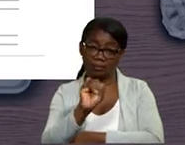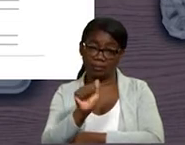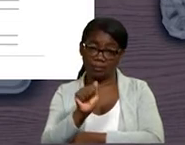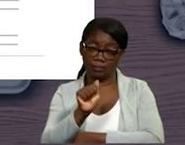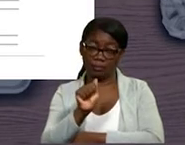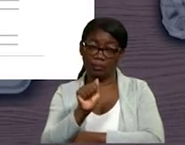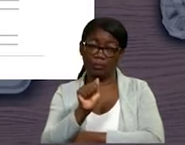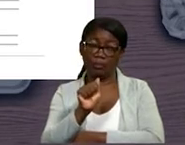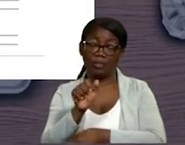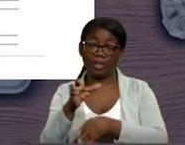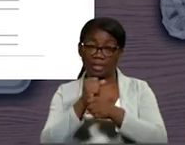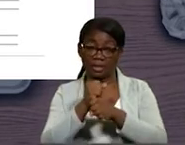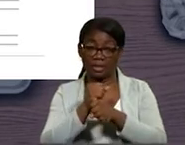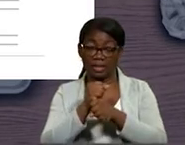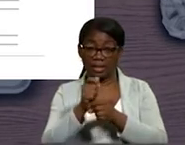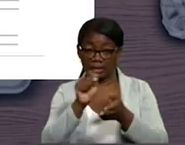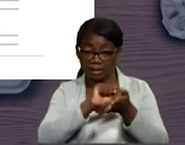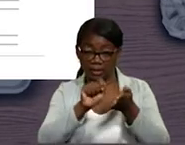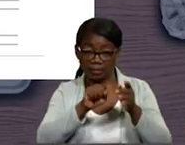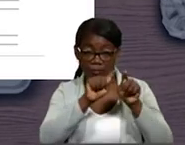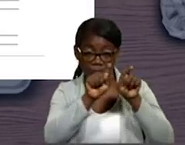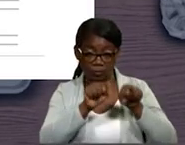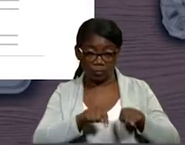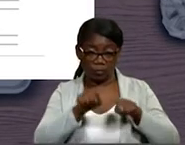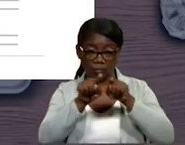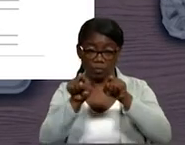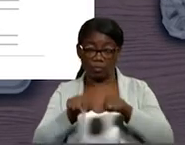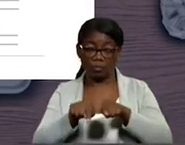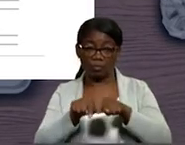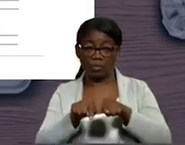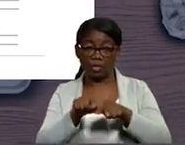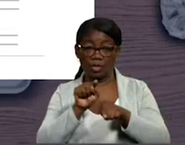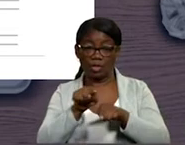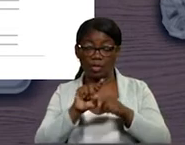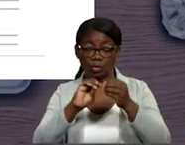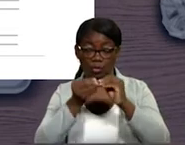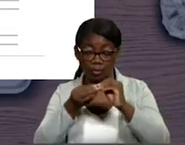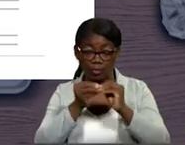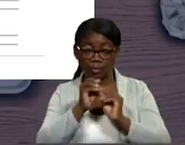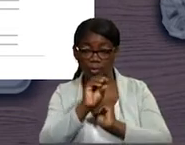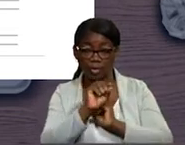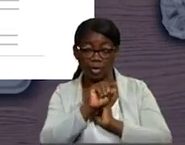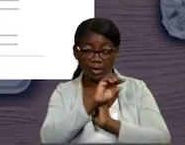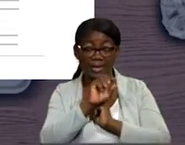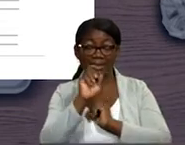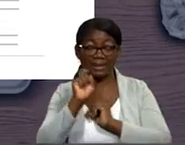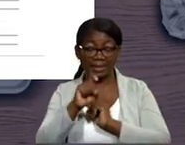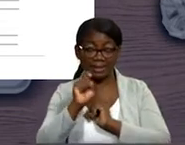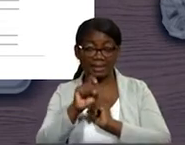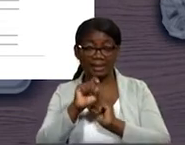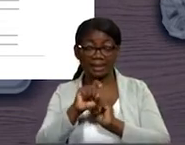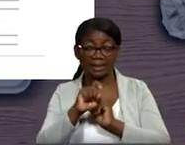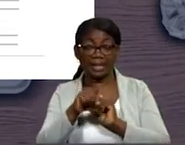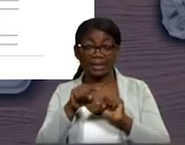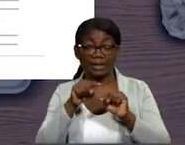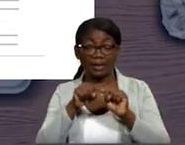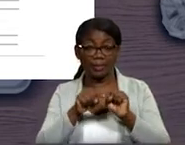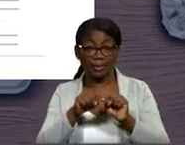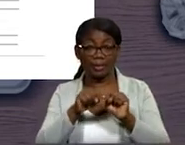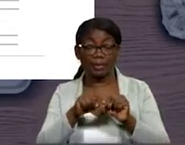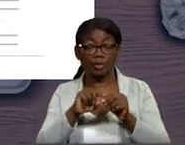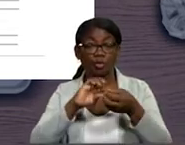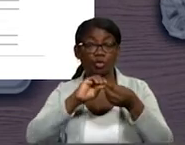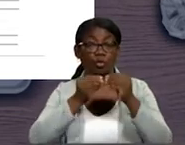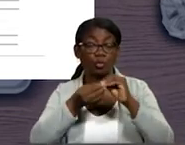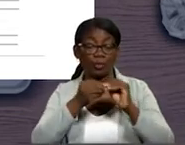a desarrollar este cuadro, van a poner los valores que son registrados o deben registrarse a través de la numeración que